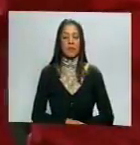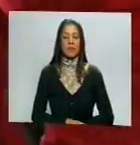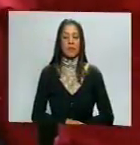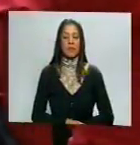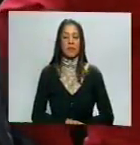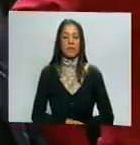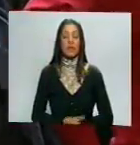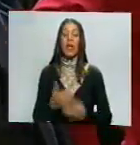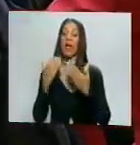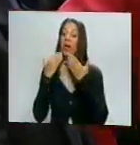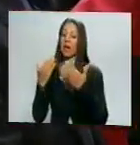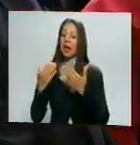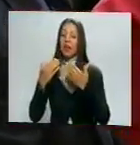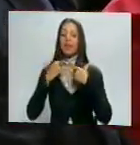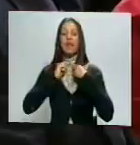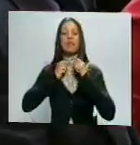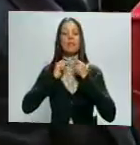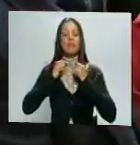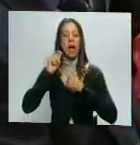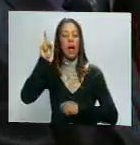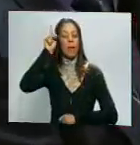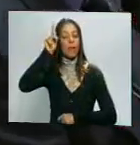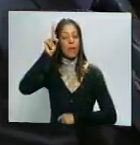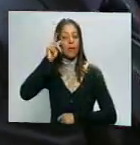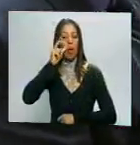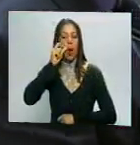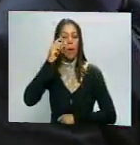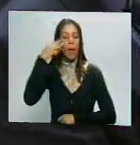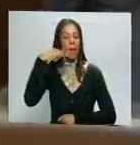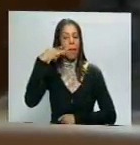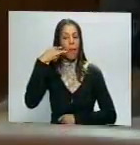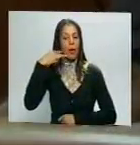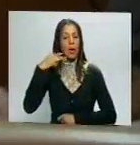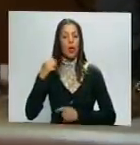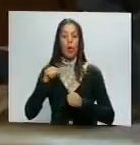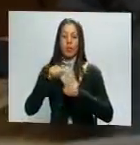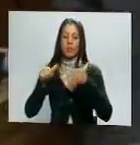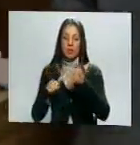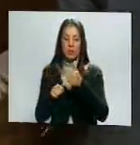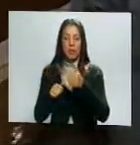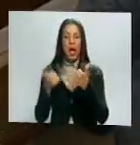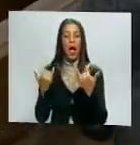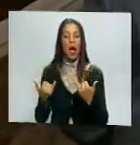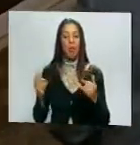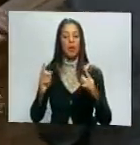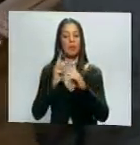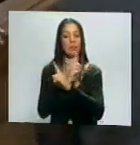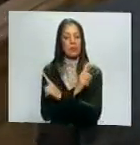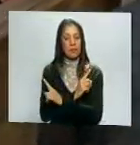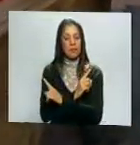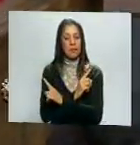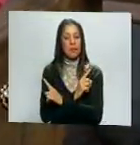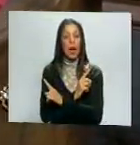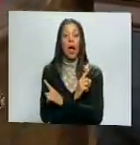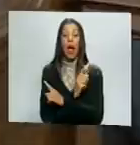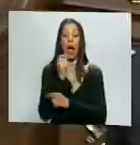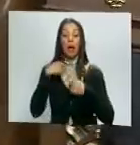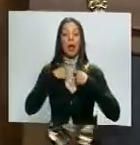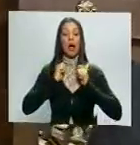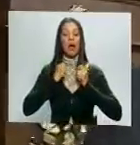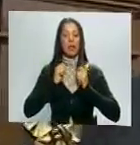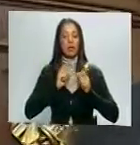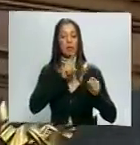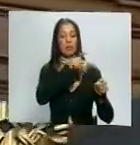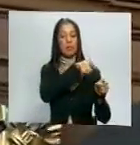Agradecemos al profesor Aristóbulo Isturi, quien fungió como primer vicepresidente y hoy asume nuevas responsabilidades frente